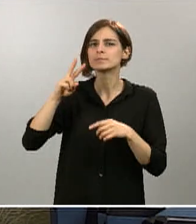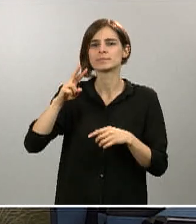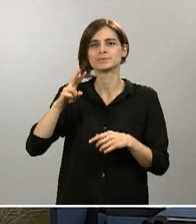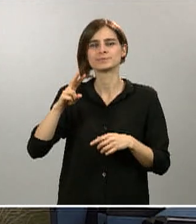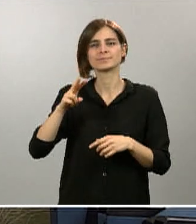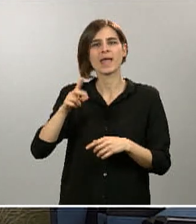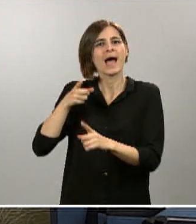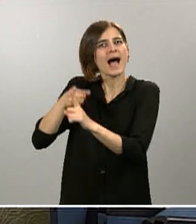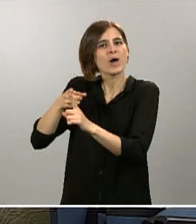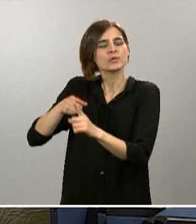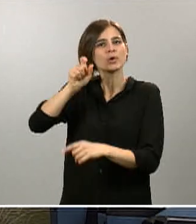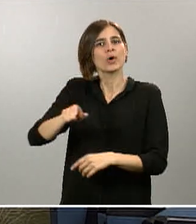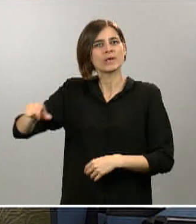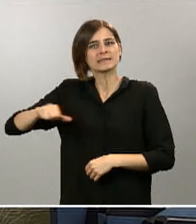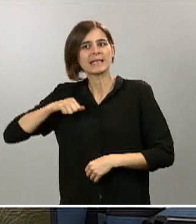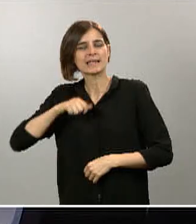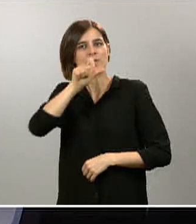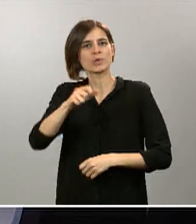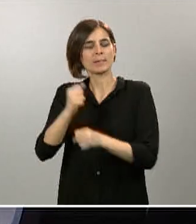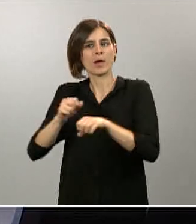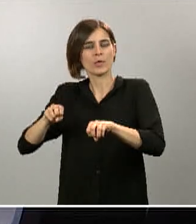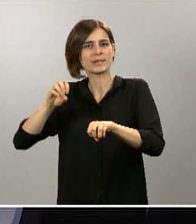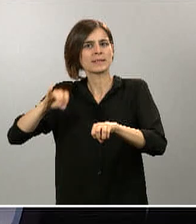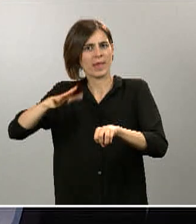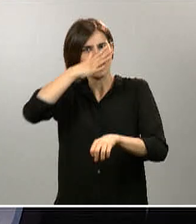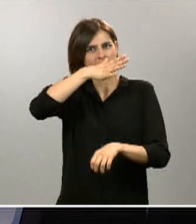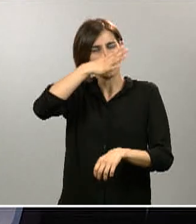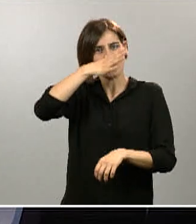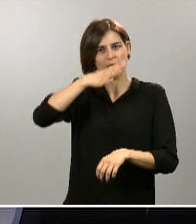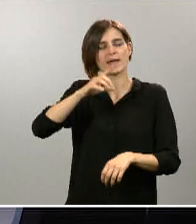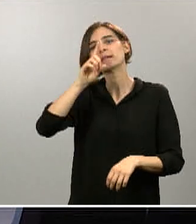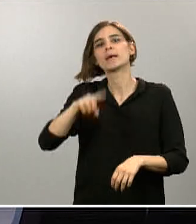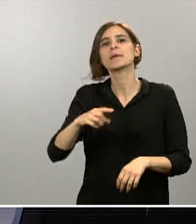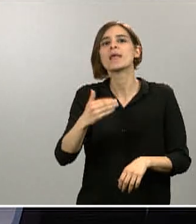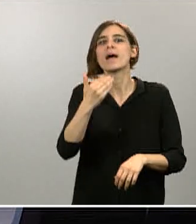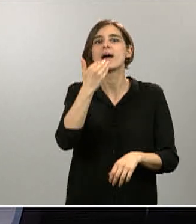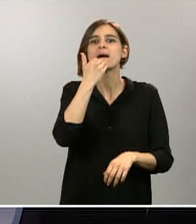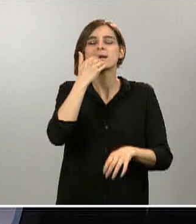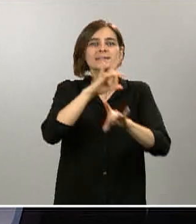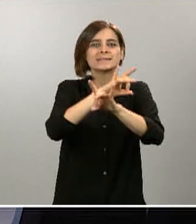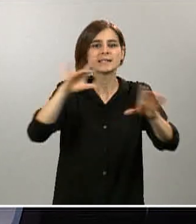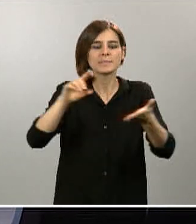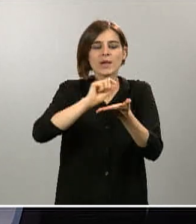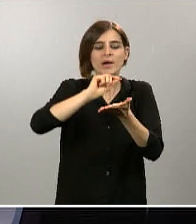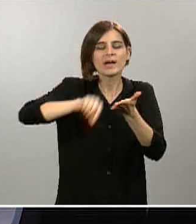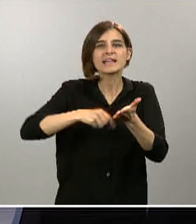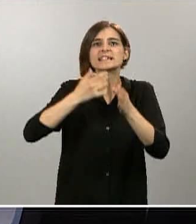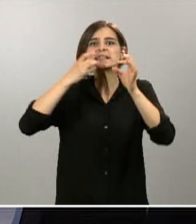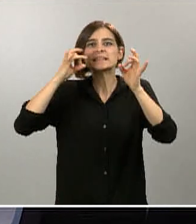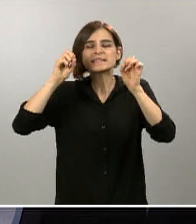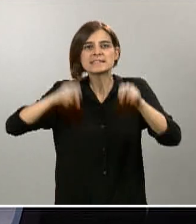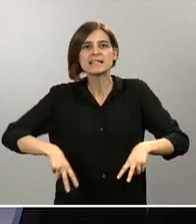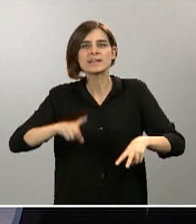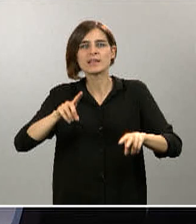en supermercados. Se están recibiendo anónimos en los buzones de casa instándoles a no volver a sus domicilios tras el trabajo. ¿Son sancionables, punibles estos